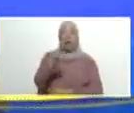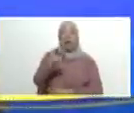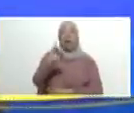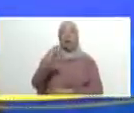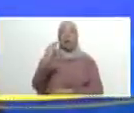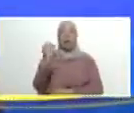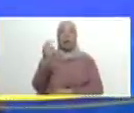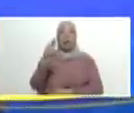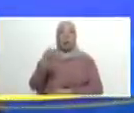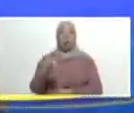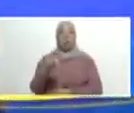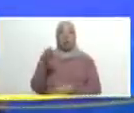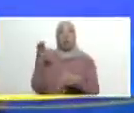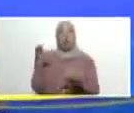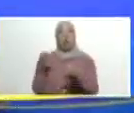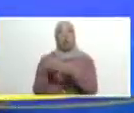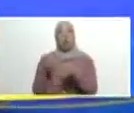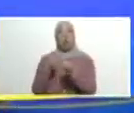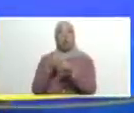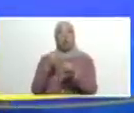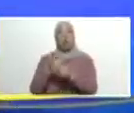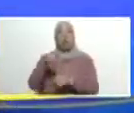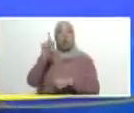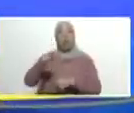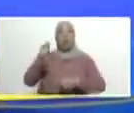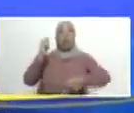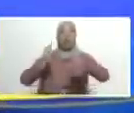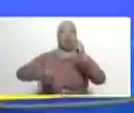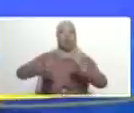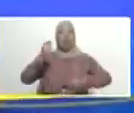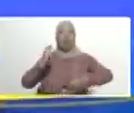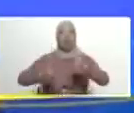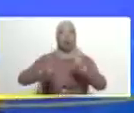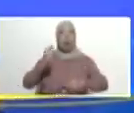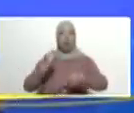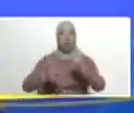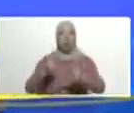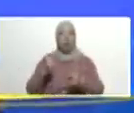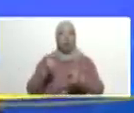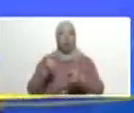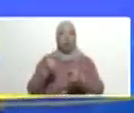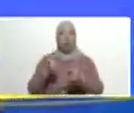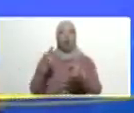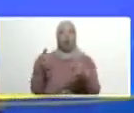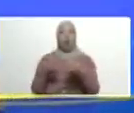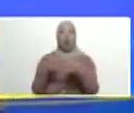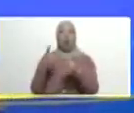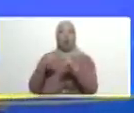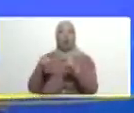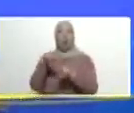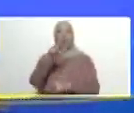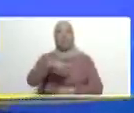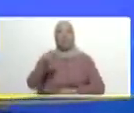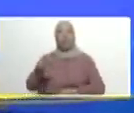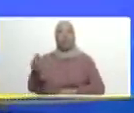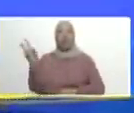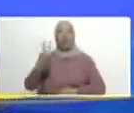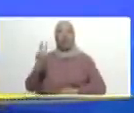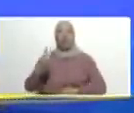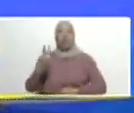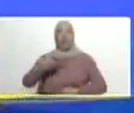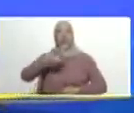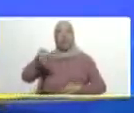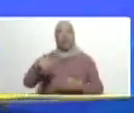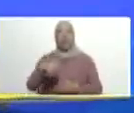no solamente nos reunimos con el secretario general de la ONU en aquel momento, sino que nos reunimos con una serie de representantes de países de todo el